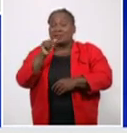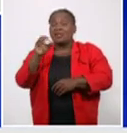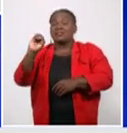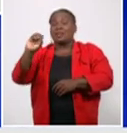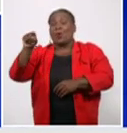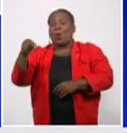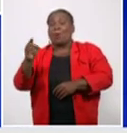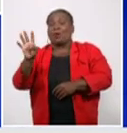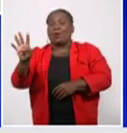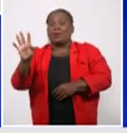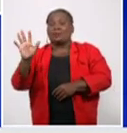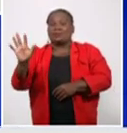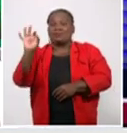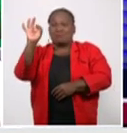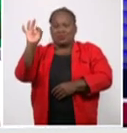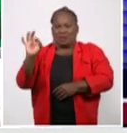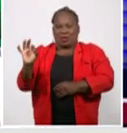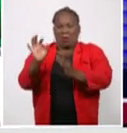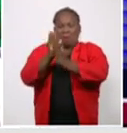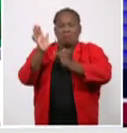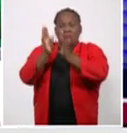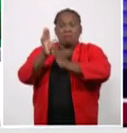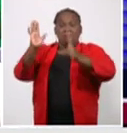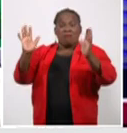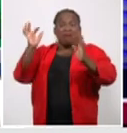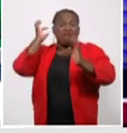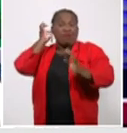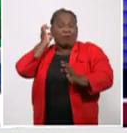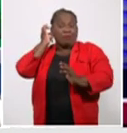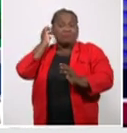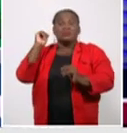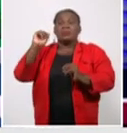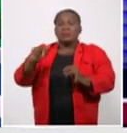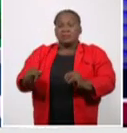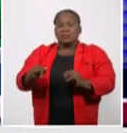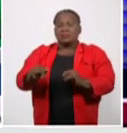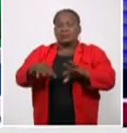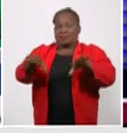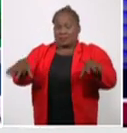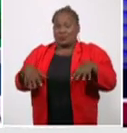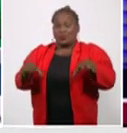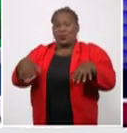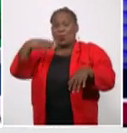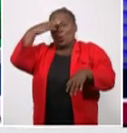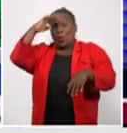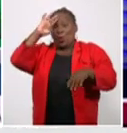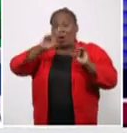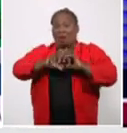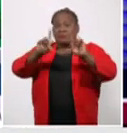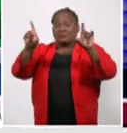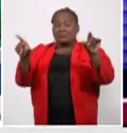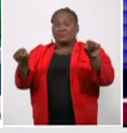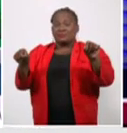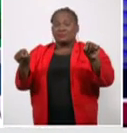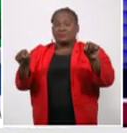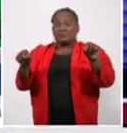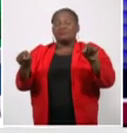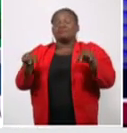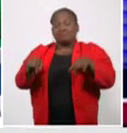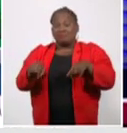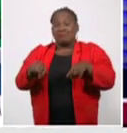0,45%. Esa es la situación de Cuba, una situación muy